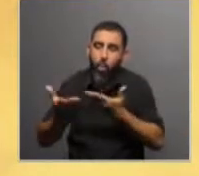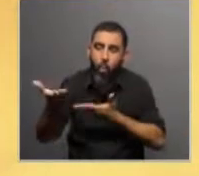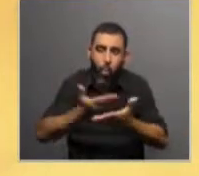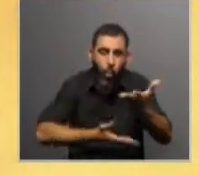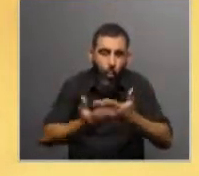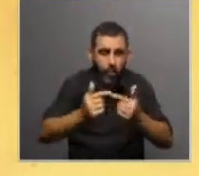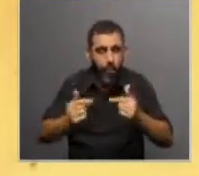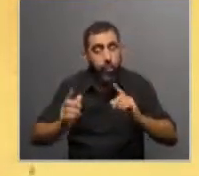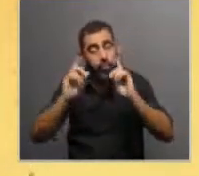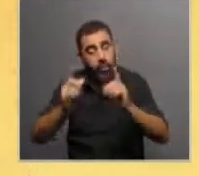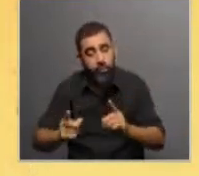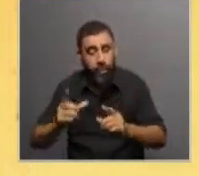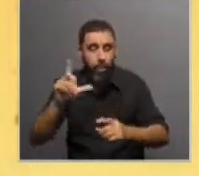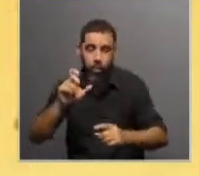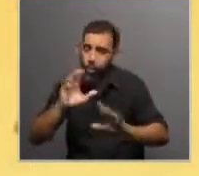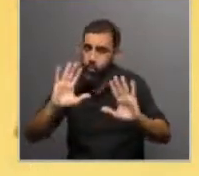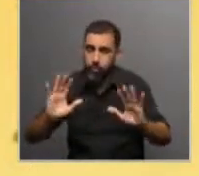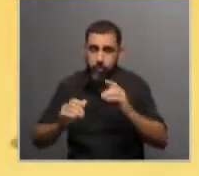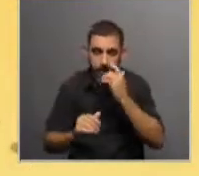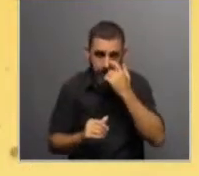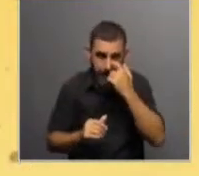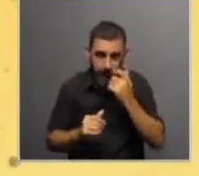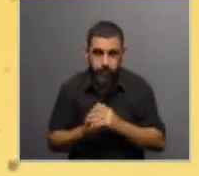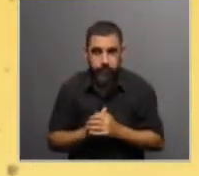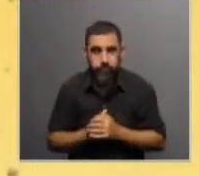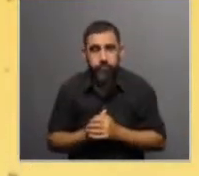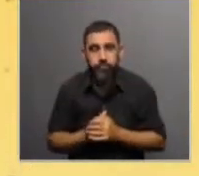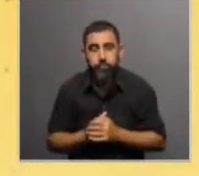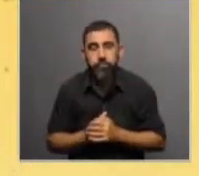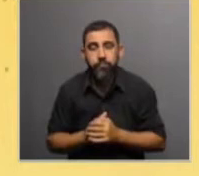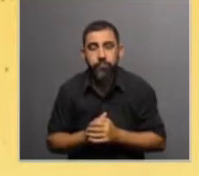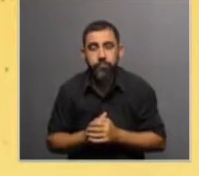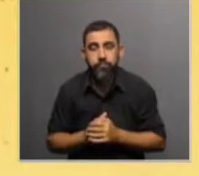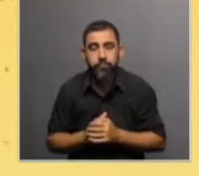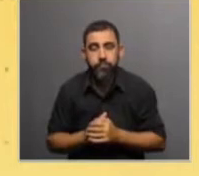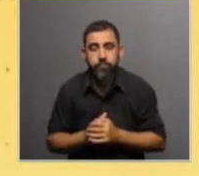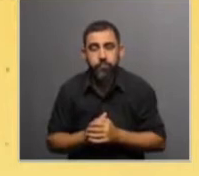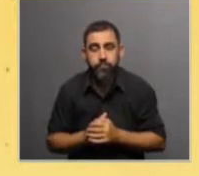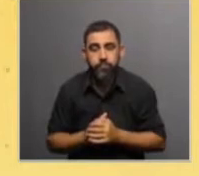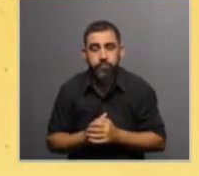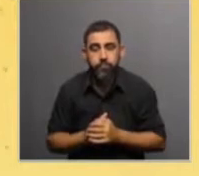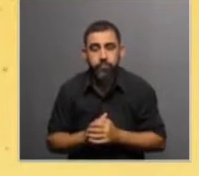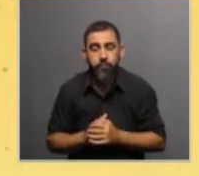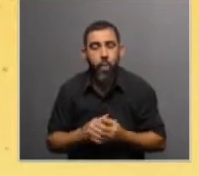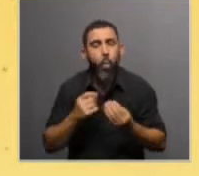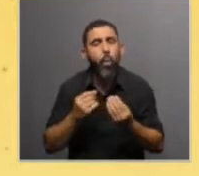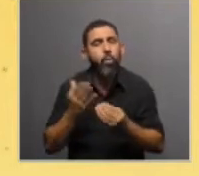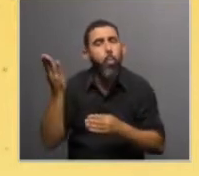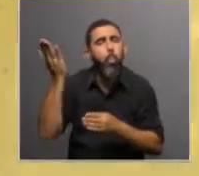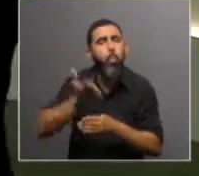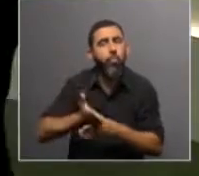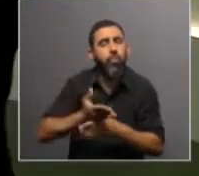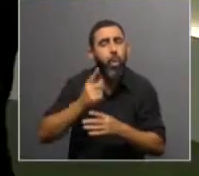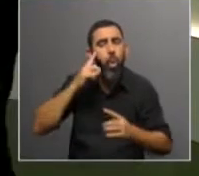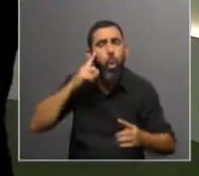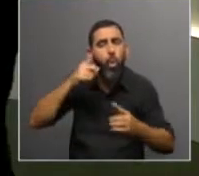y cómo los utilizamos, generando competencias en todo lo que son las habilidades digitales. Está bueno. Juan, ¿hacia qué porcentaje quieren ir cuando